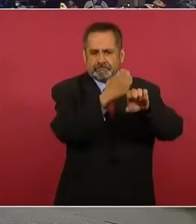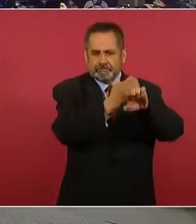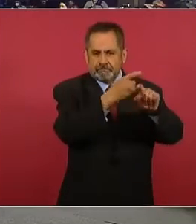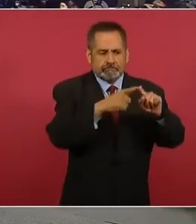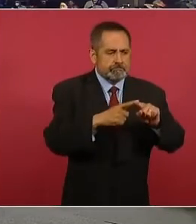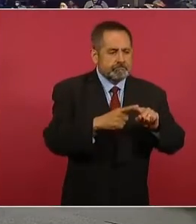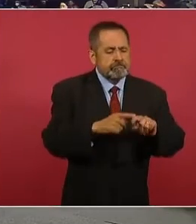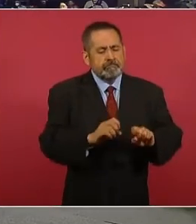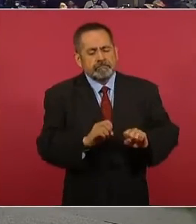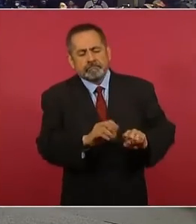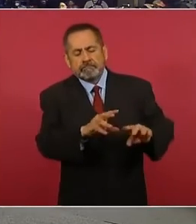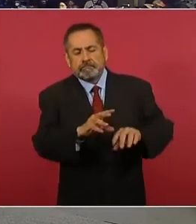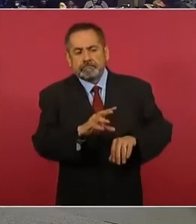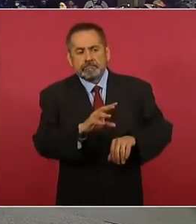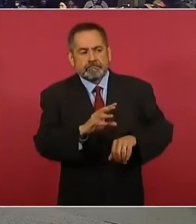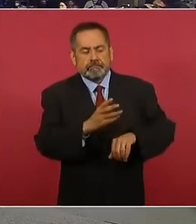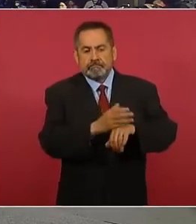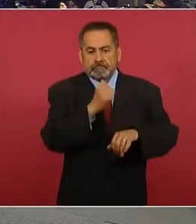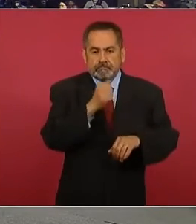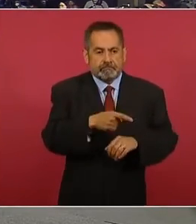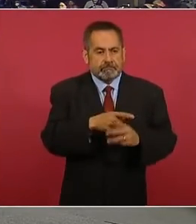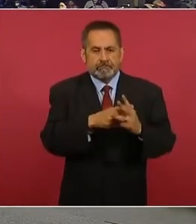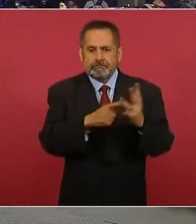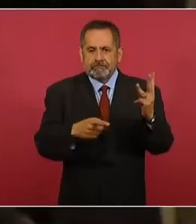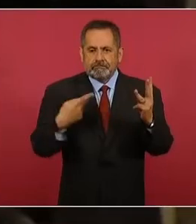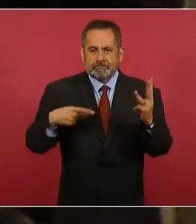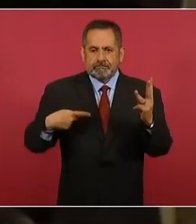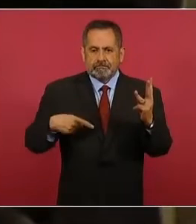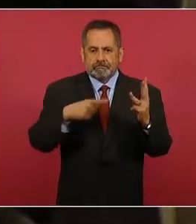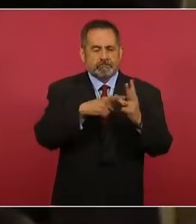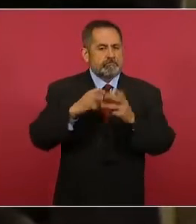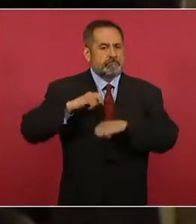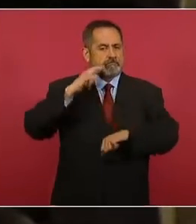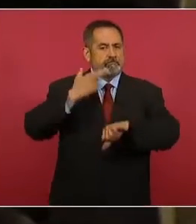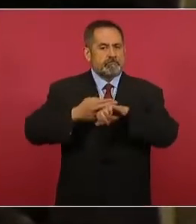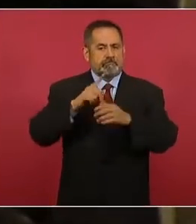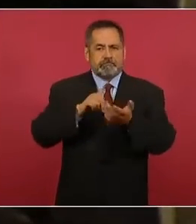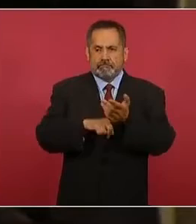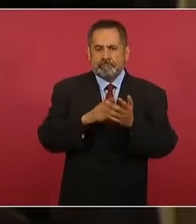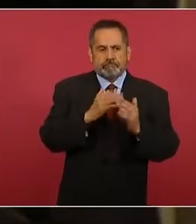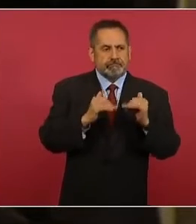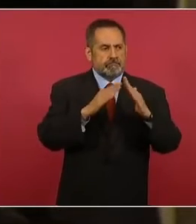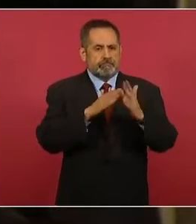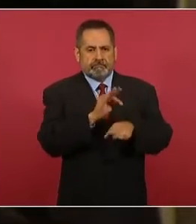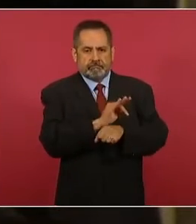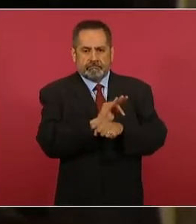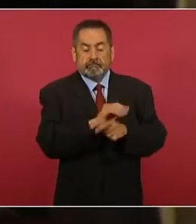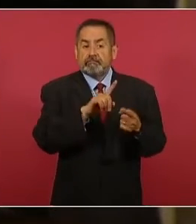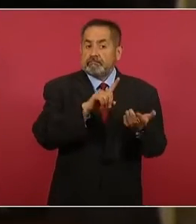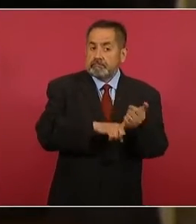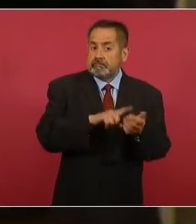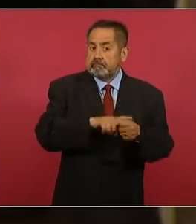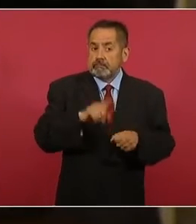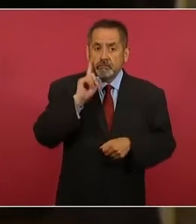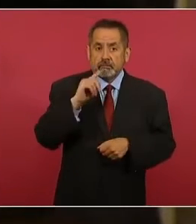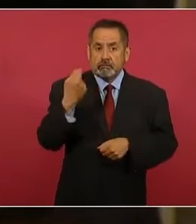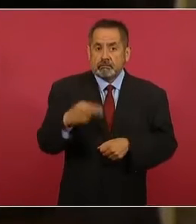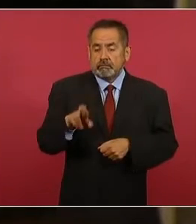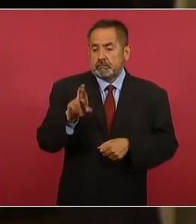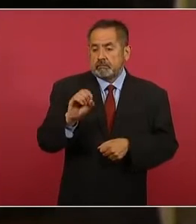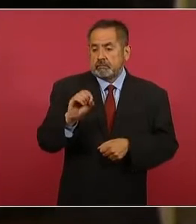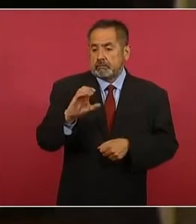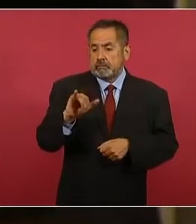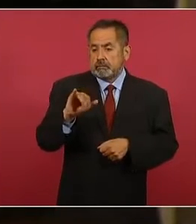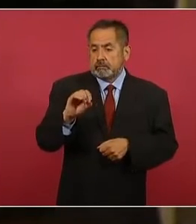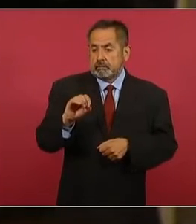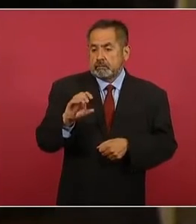personas, de las 3 personas ligadas a los refugios, entre los cuales suponemos que está Rosy Orozco. En ese